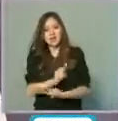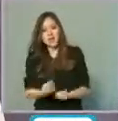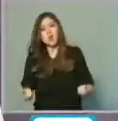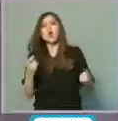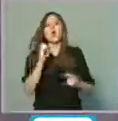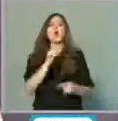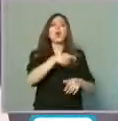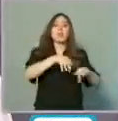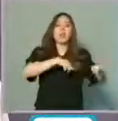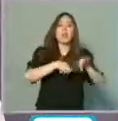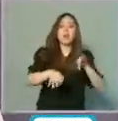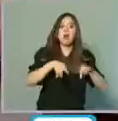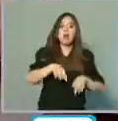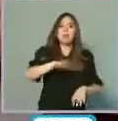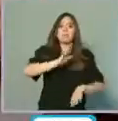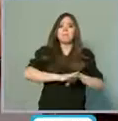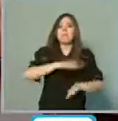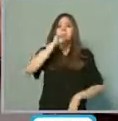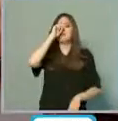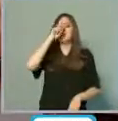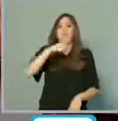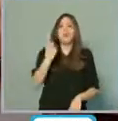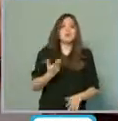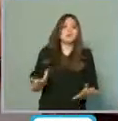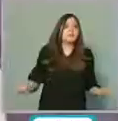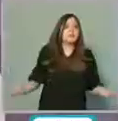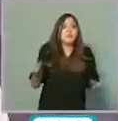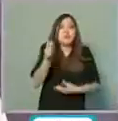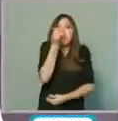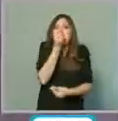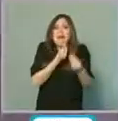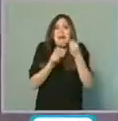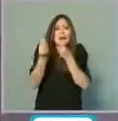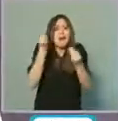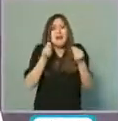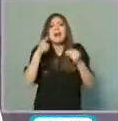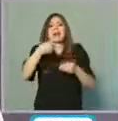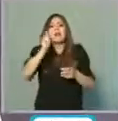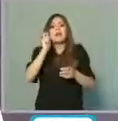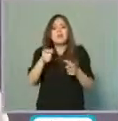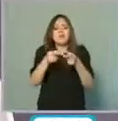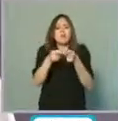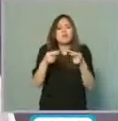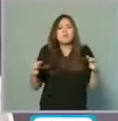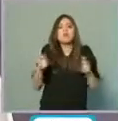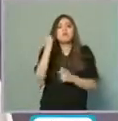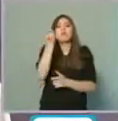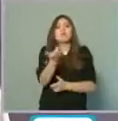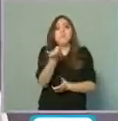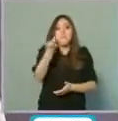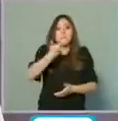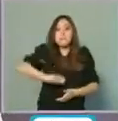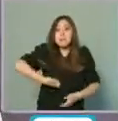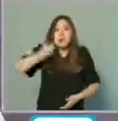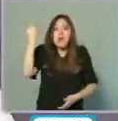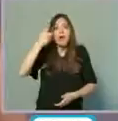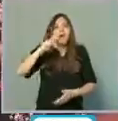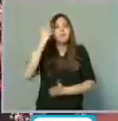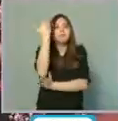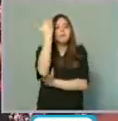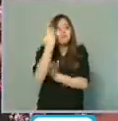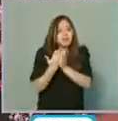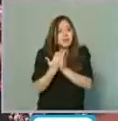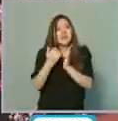más práctico que esto, ¿qué Sí, más no. quieren? Sí, claro. Es otra cosa, es un producto muy económico. Sí. Resulta que